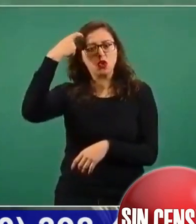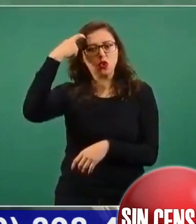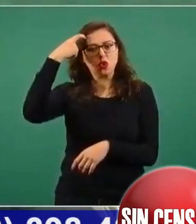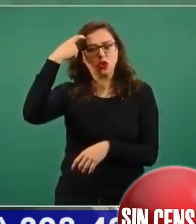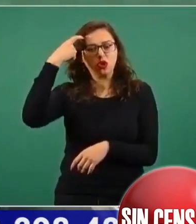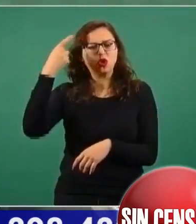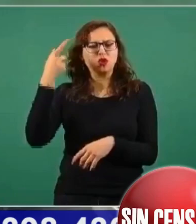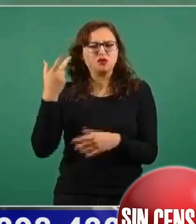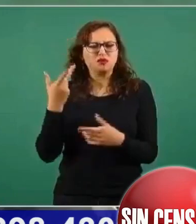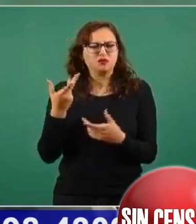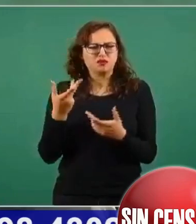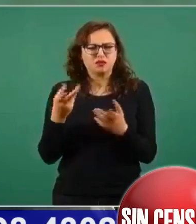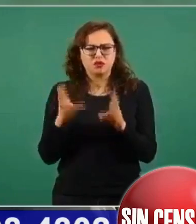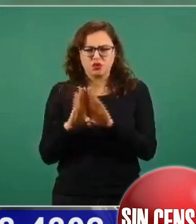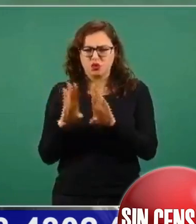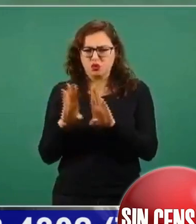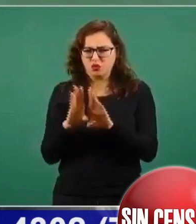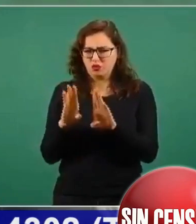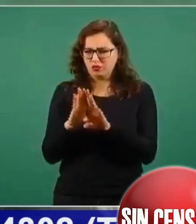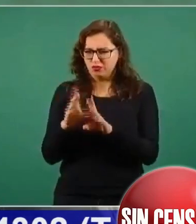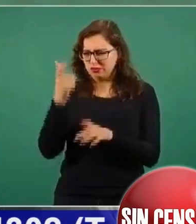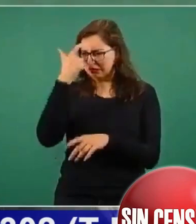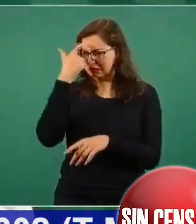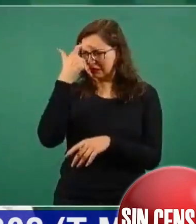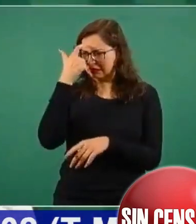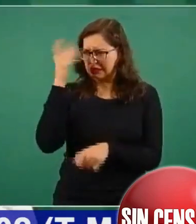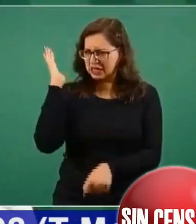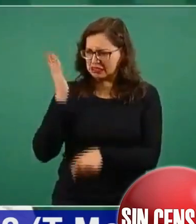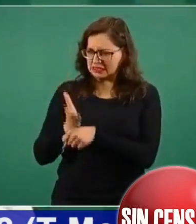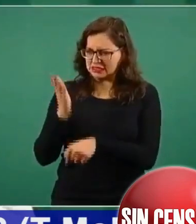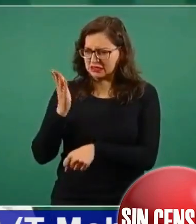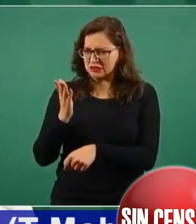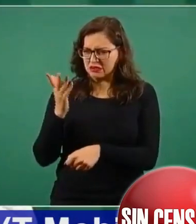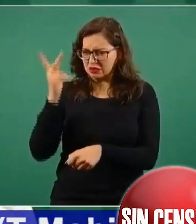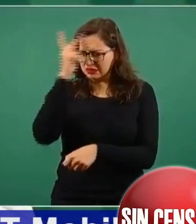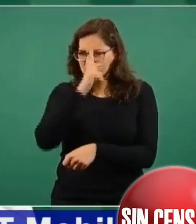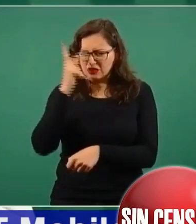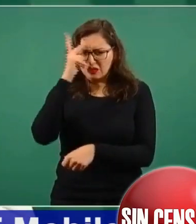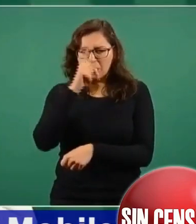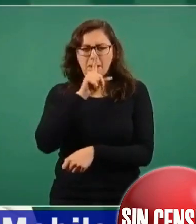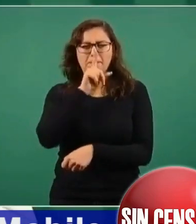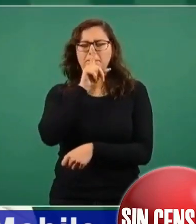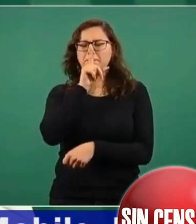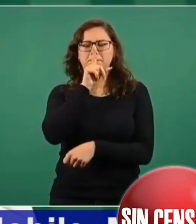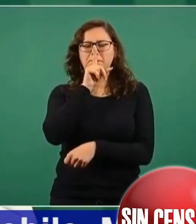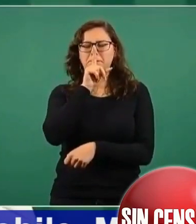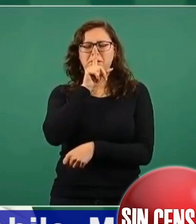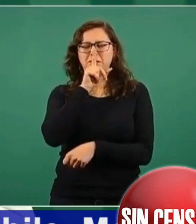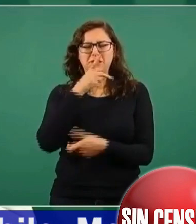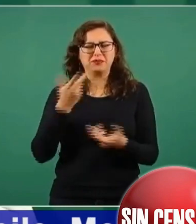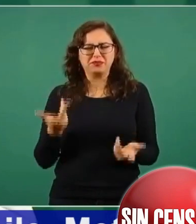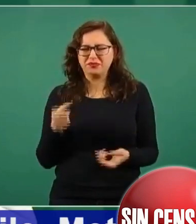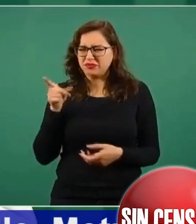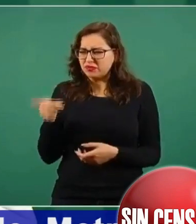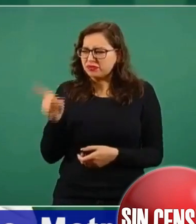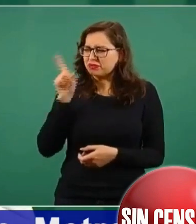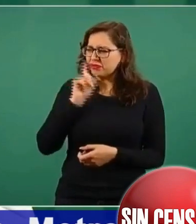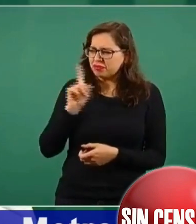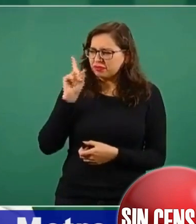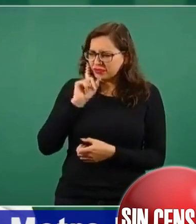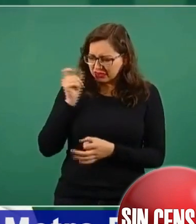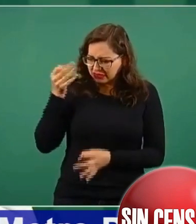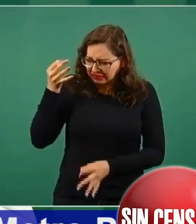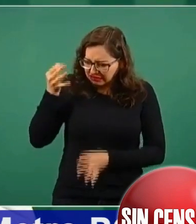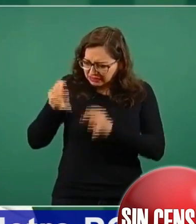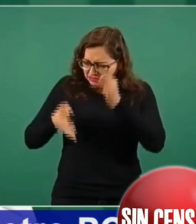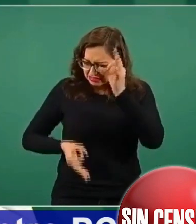un tema psicológico. No, no es eso, es sujetarla a un proceso penal,